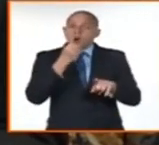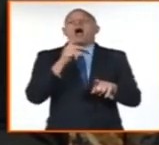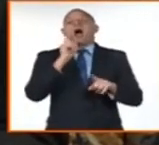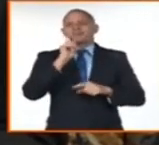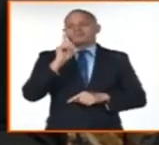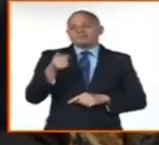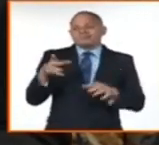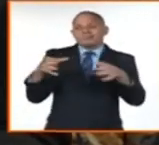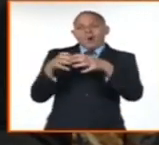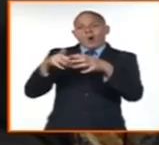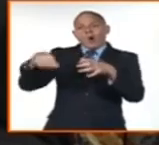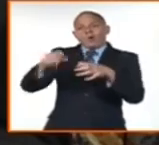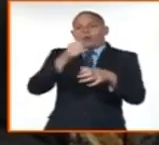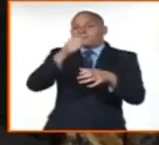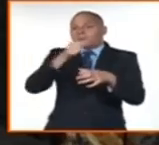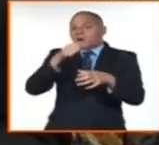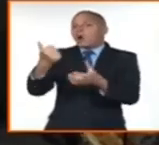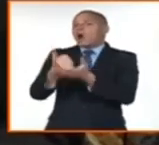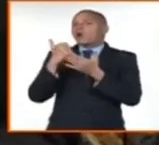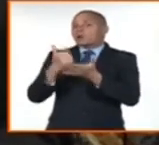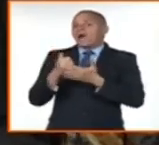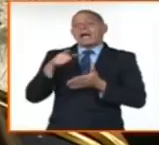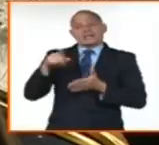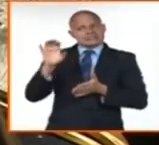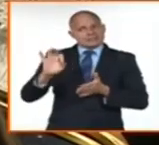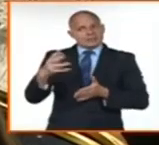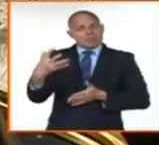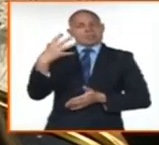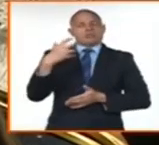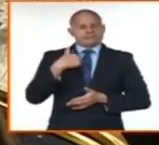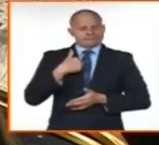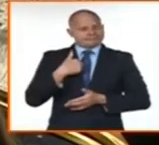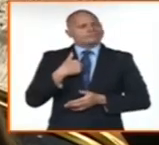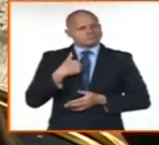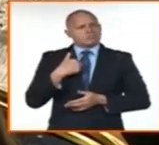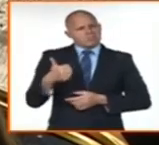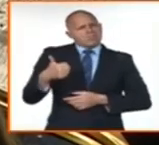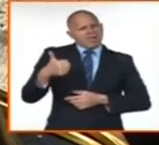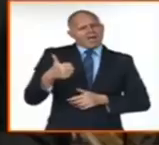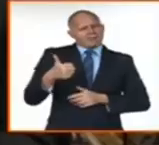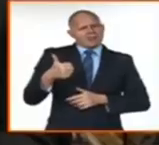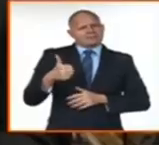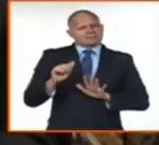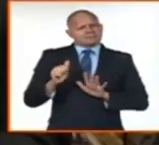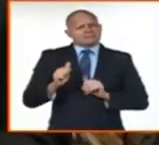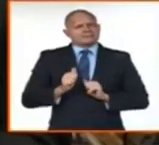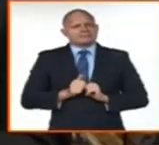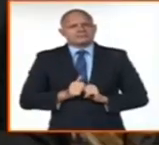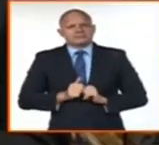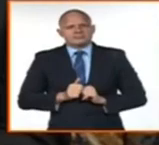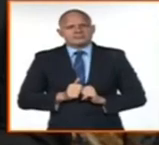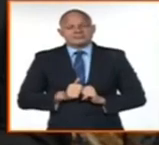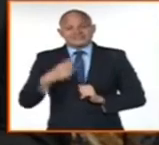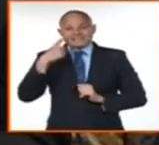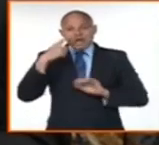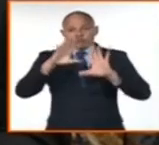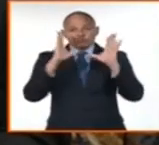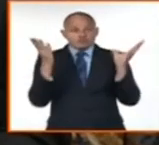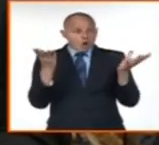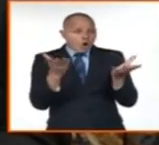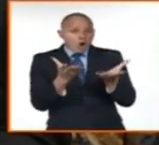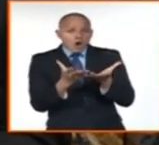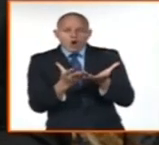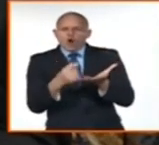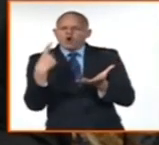muy críticos como siempre en los encuentros. Estamos tratando de todos estos conceptos desarrollarlos en donde la